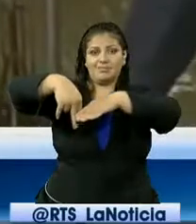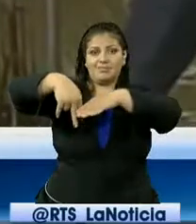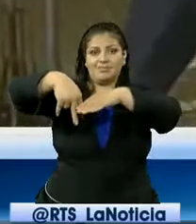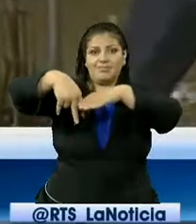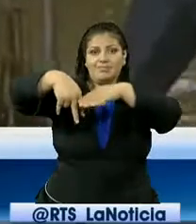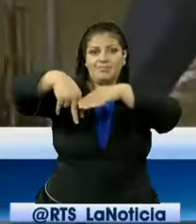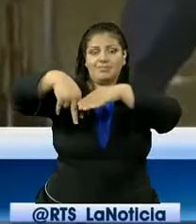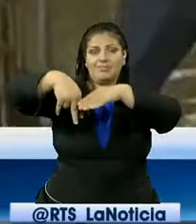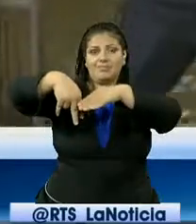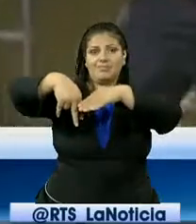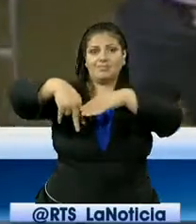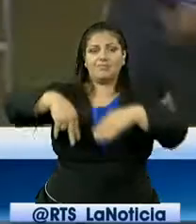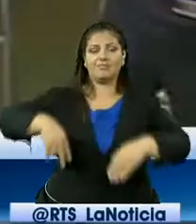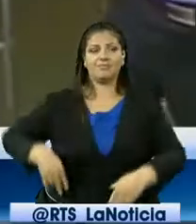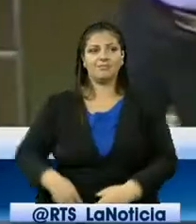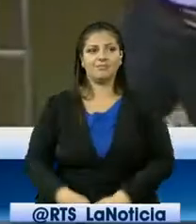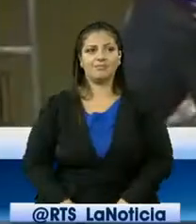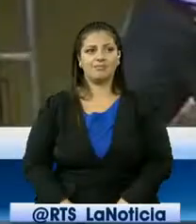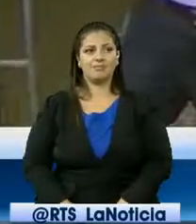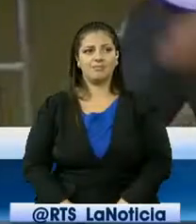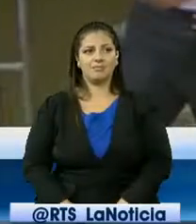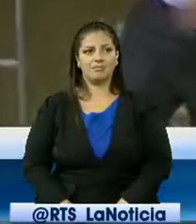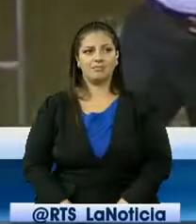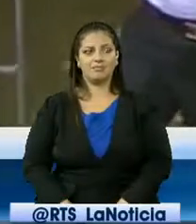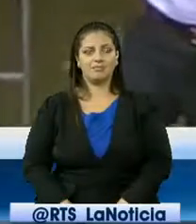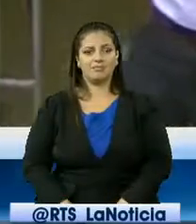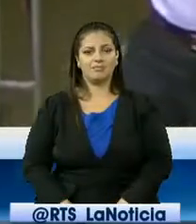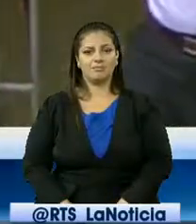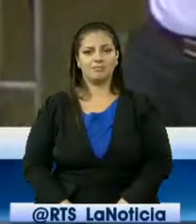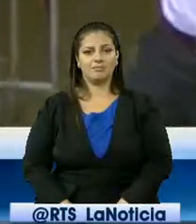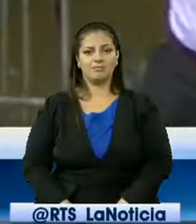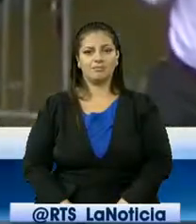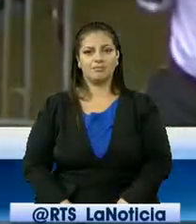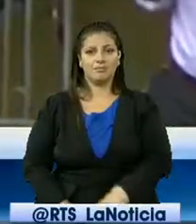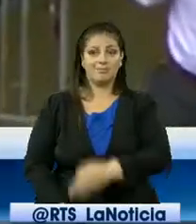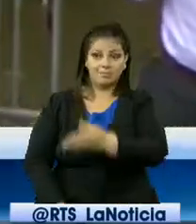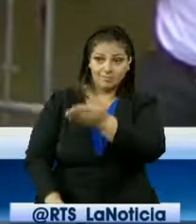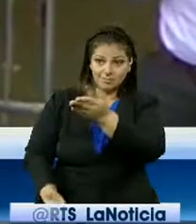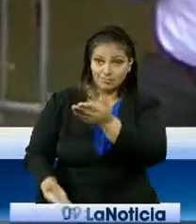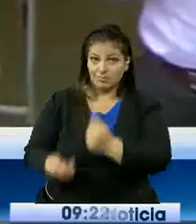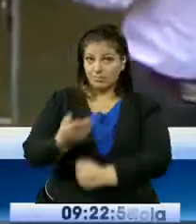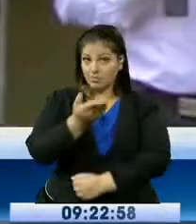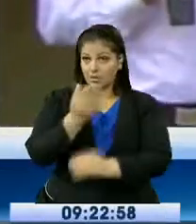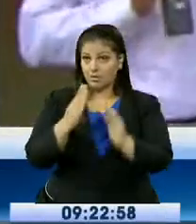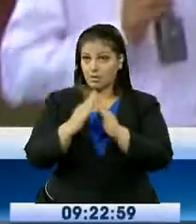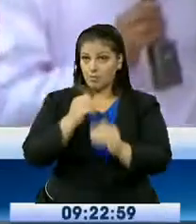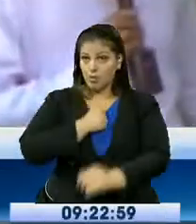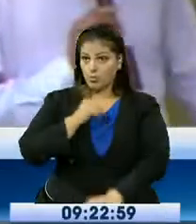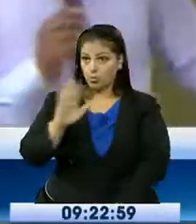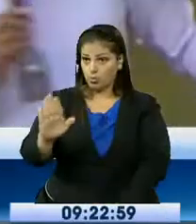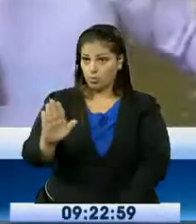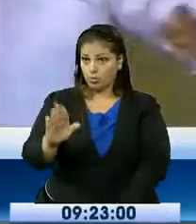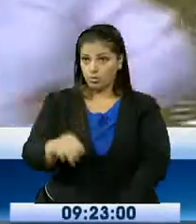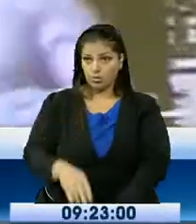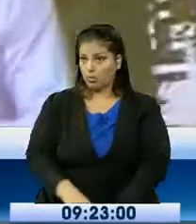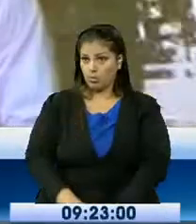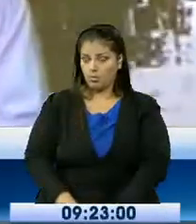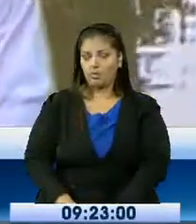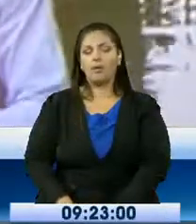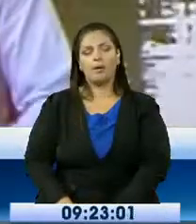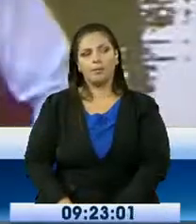rodilla. Mi estimada amiga, buenos días, ustedes manifiestan. ¿Usted es la propietaria de la casa o es vecina? Vecinos también, ok.